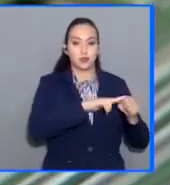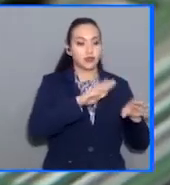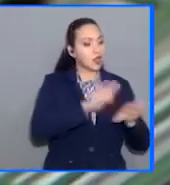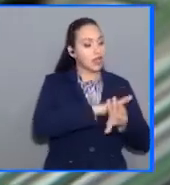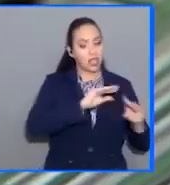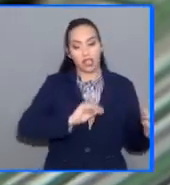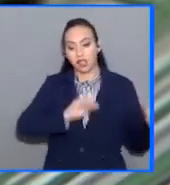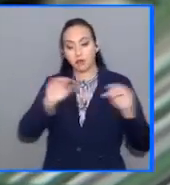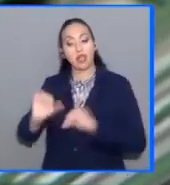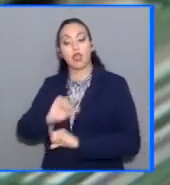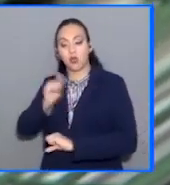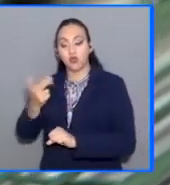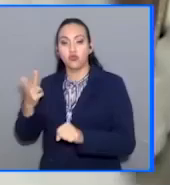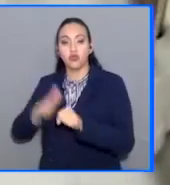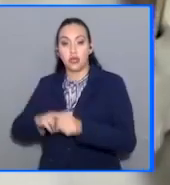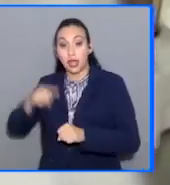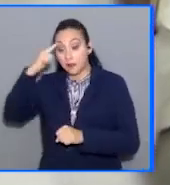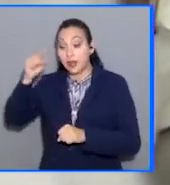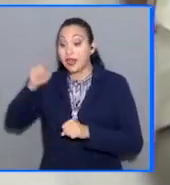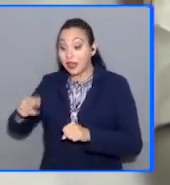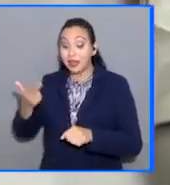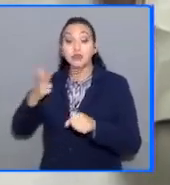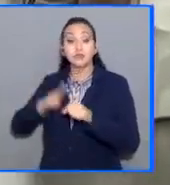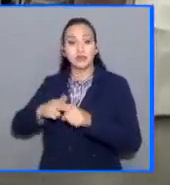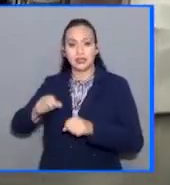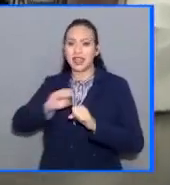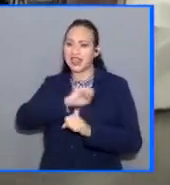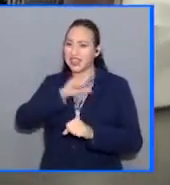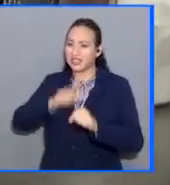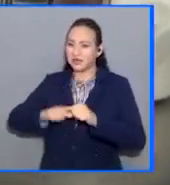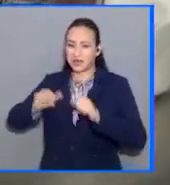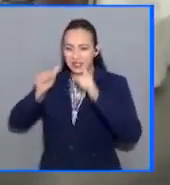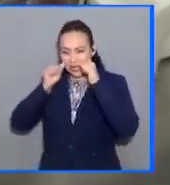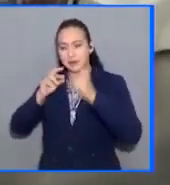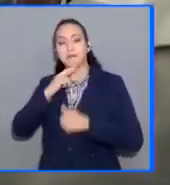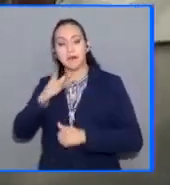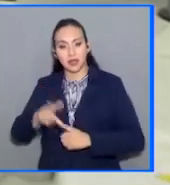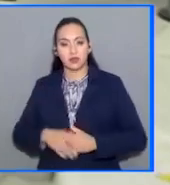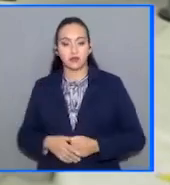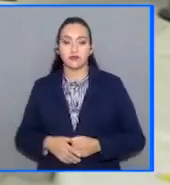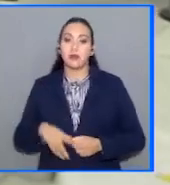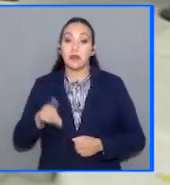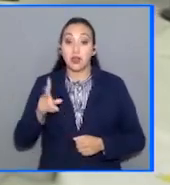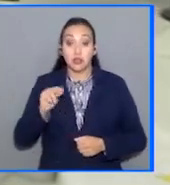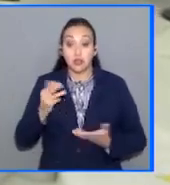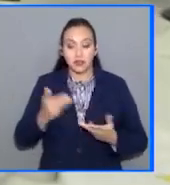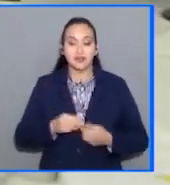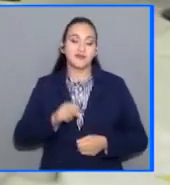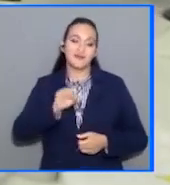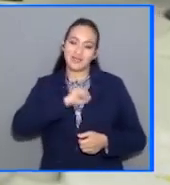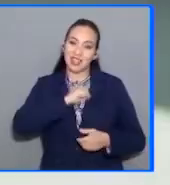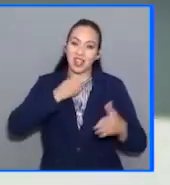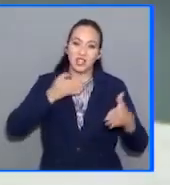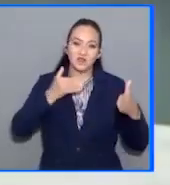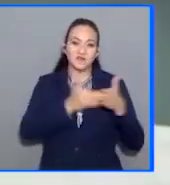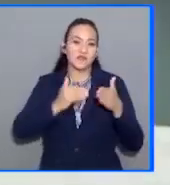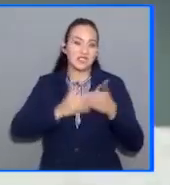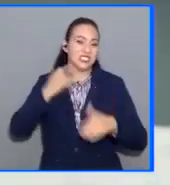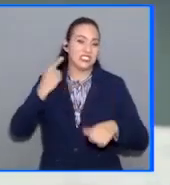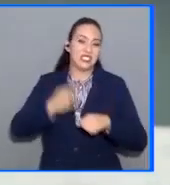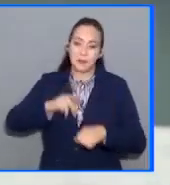sus necesidades específicas, transgrede su derecho a la salud. Además de que la falta de acceso a mecanismos efectivos de seguridad